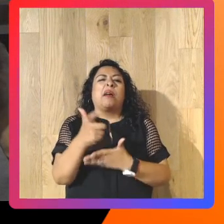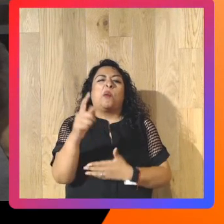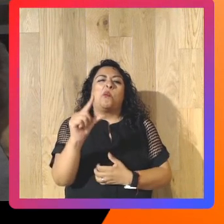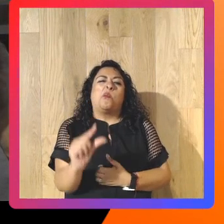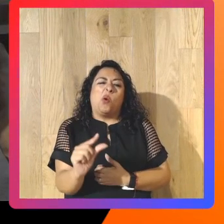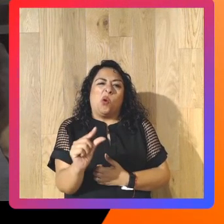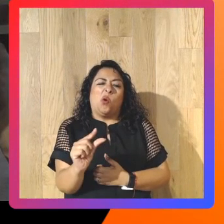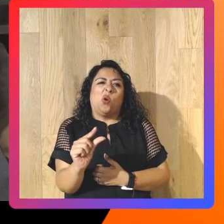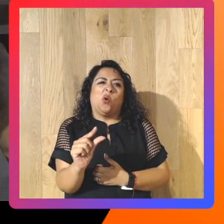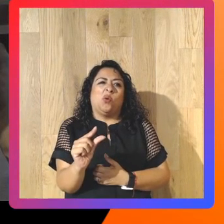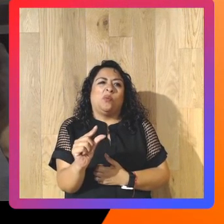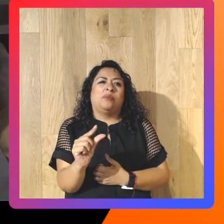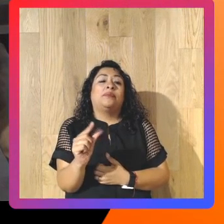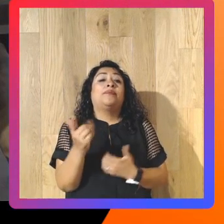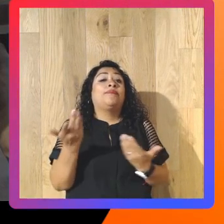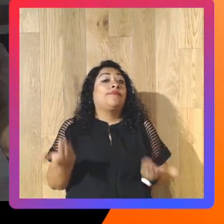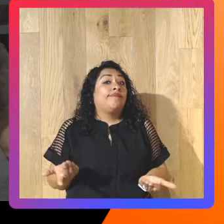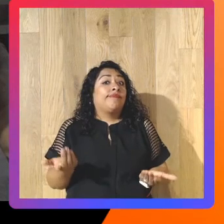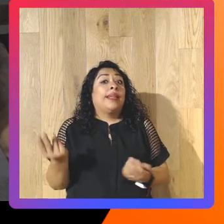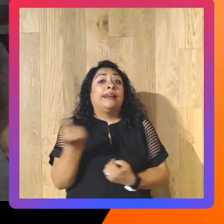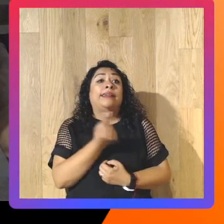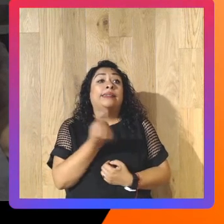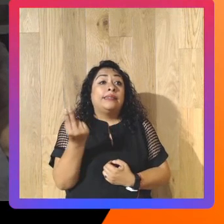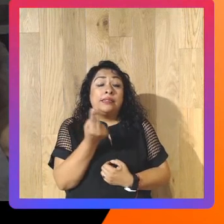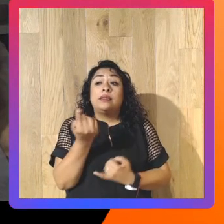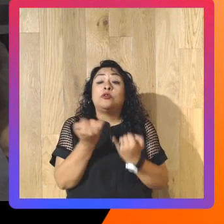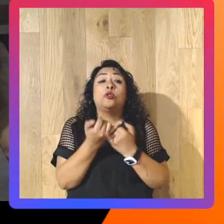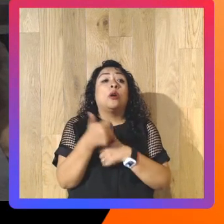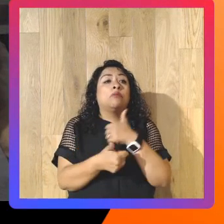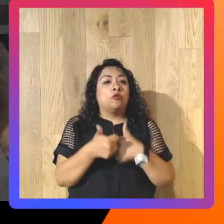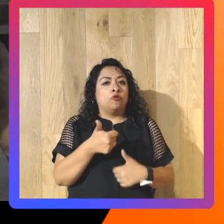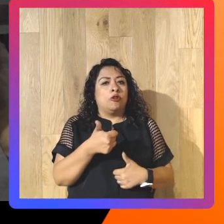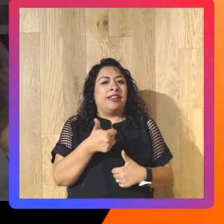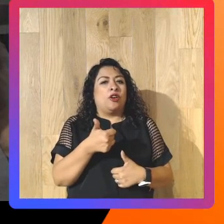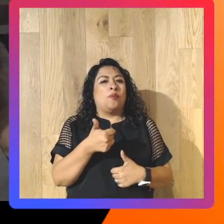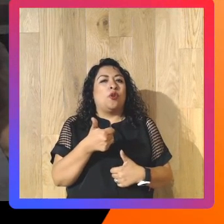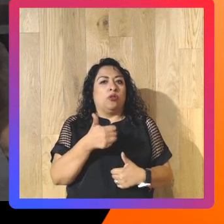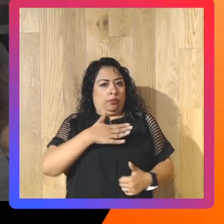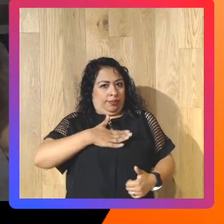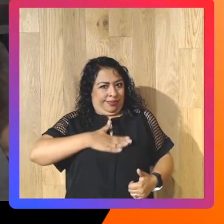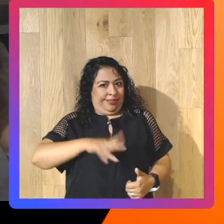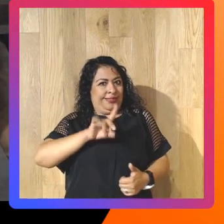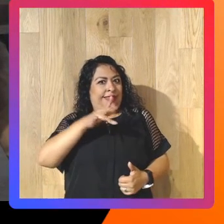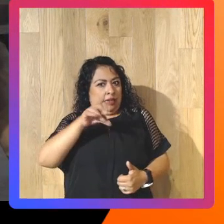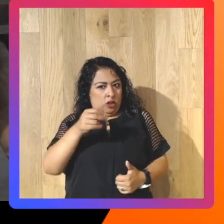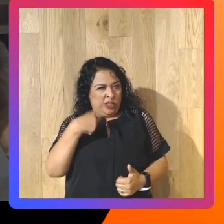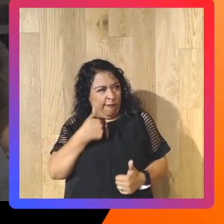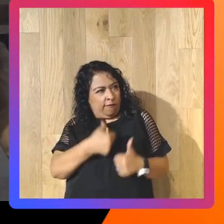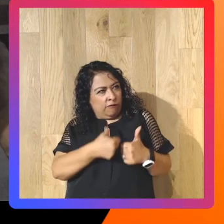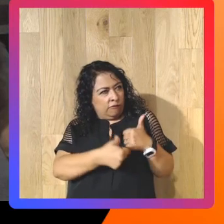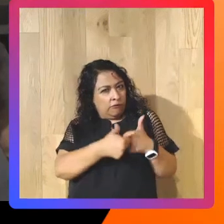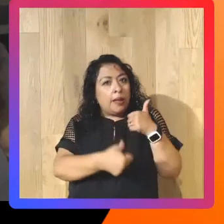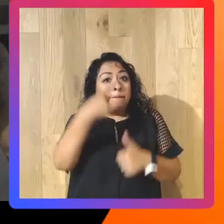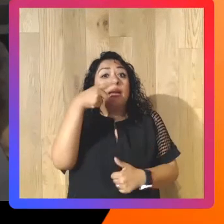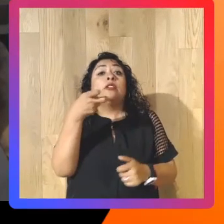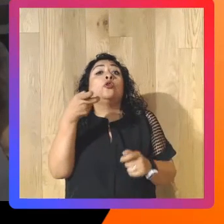bajos. Lo que tenemos que hacer ahora es competir teniendo salarios dignos. Y para eso,